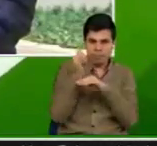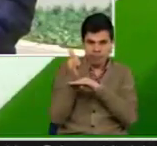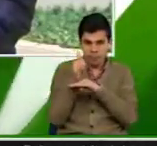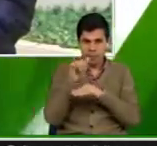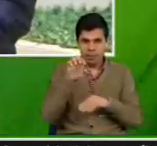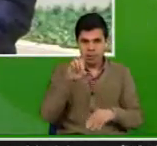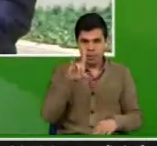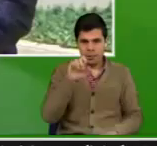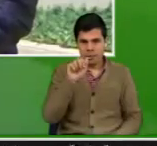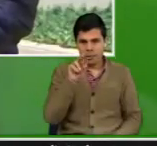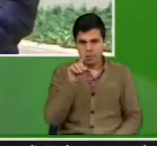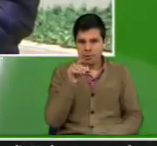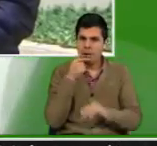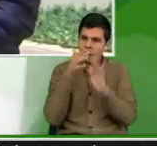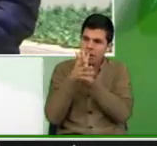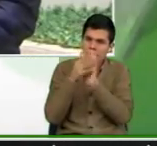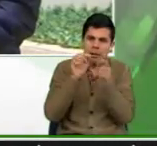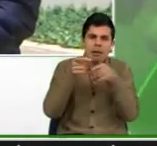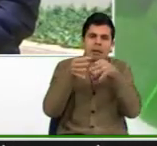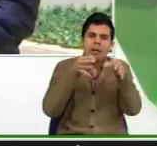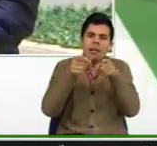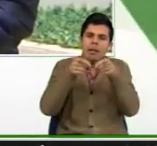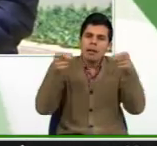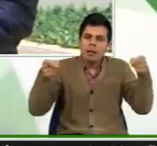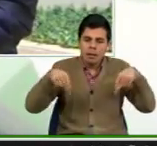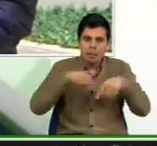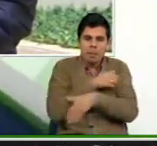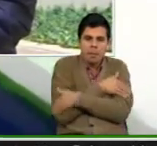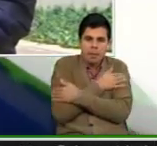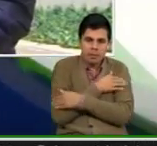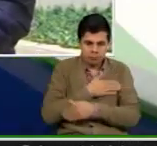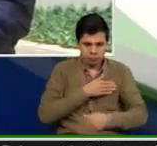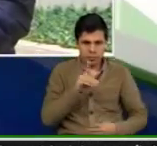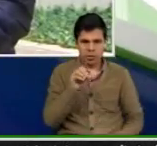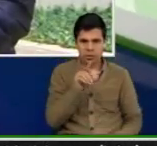de Eduard Suárez les informó para Oriente Noticias desde Pamplona, Dolly Xiomara Niño.